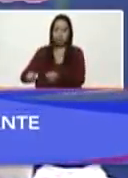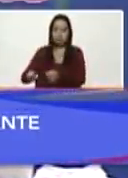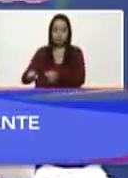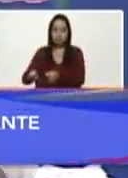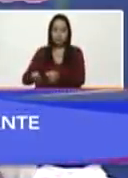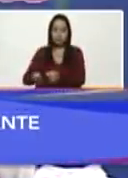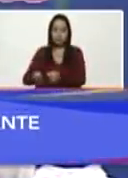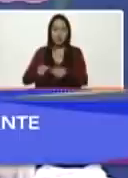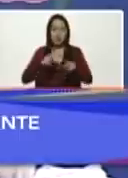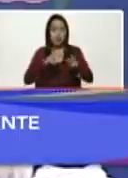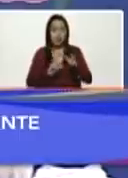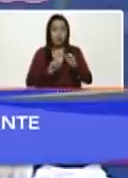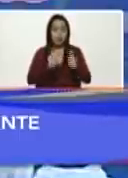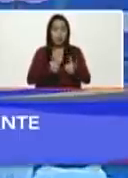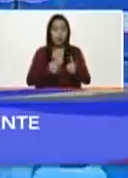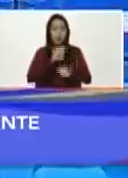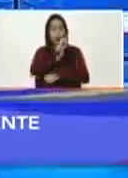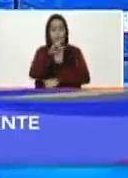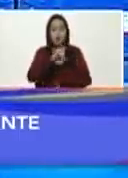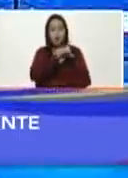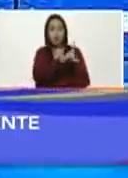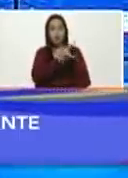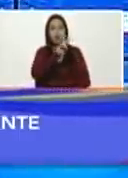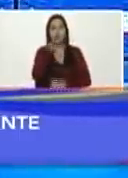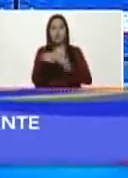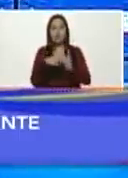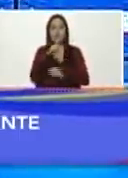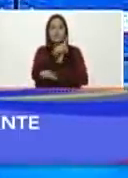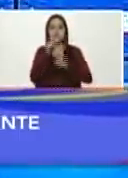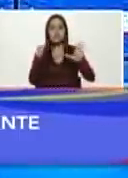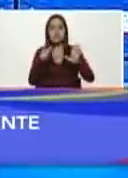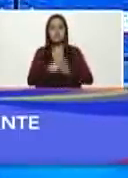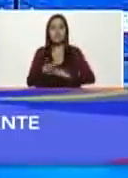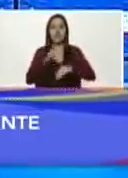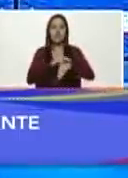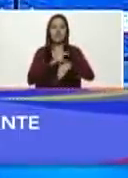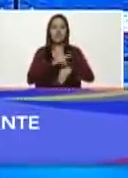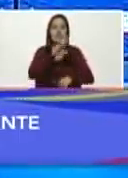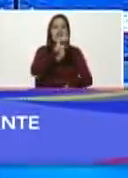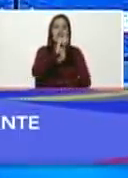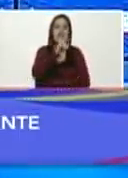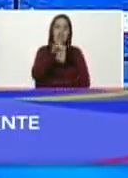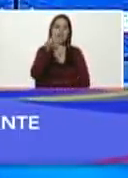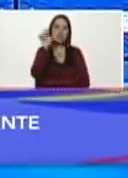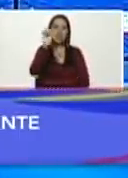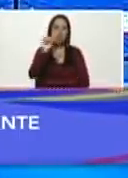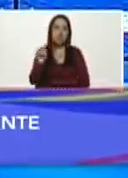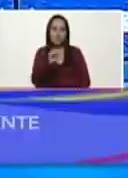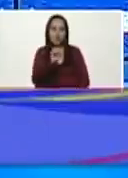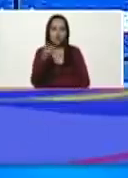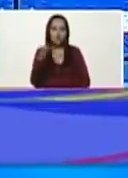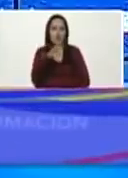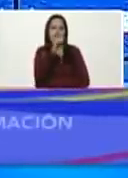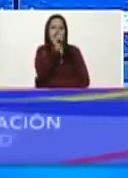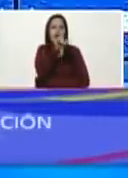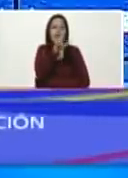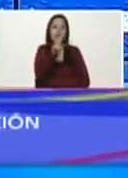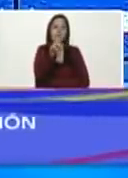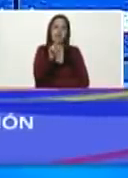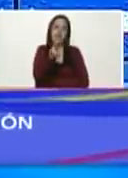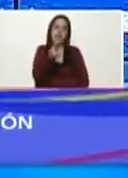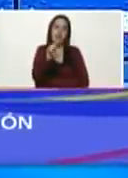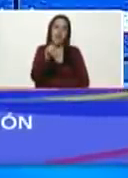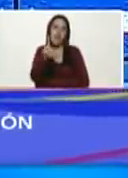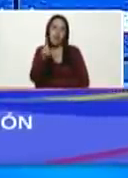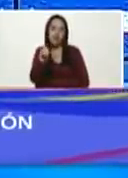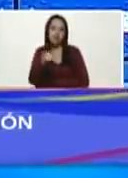fundación, en julio de 2016, al doctor Carlos Alvarado, rector de la Universidad de las Ciencias de la Salud. Y